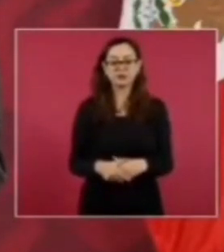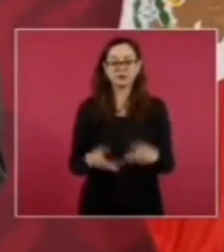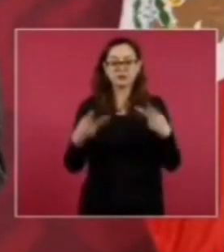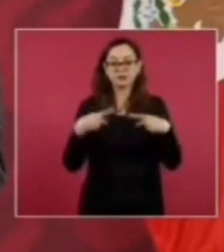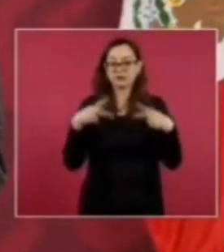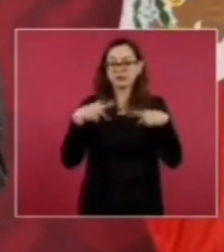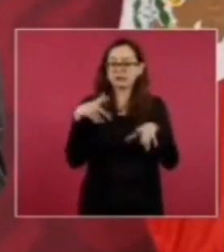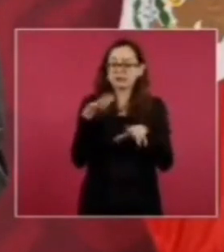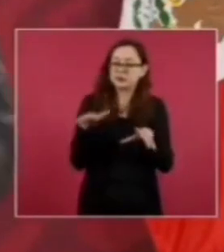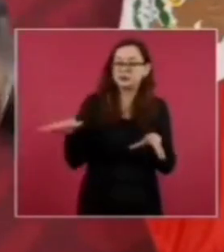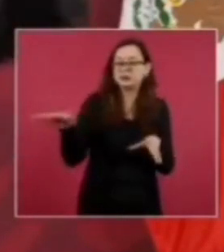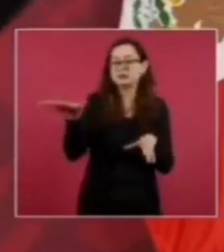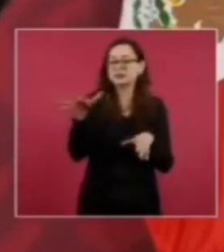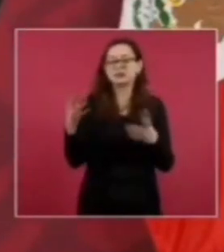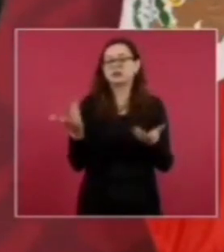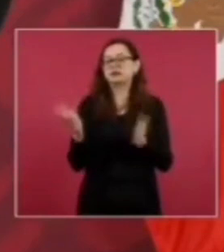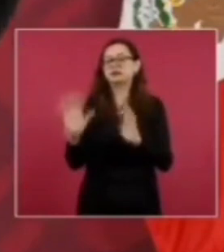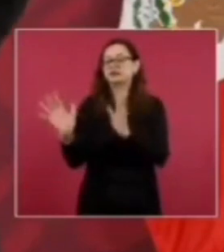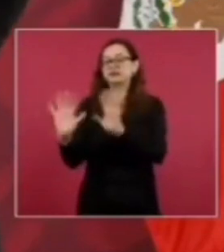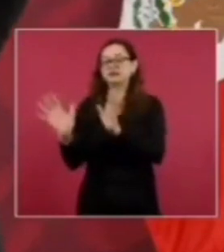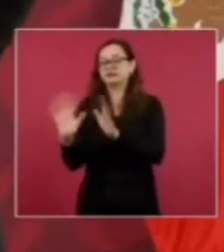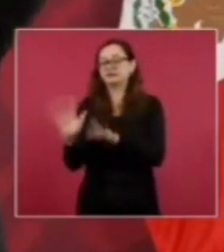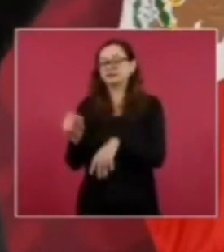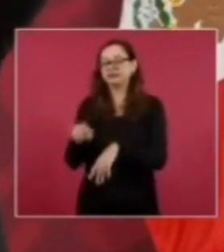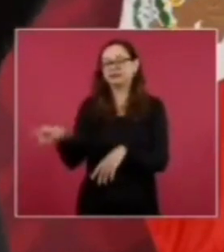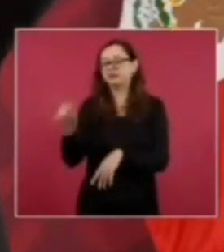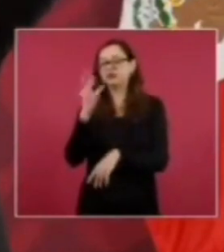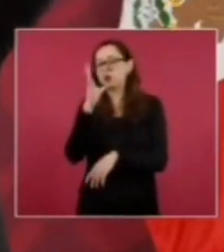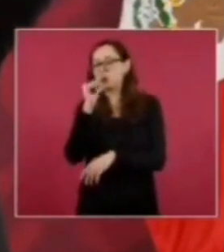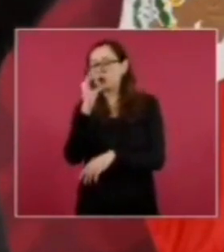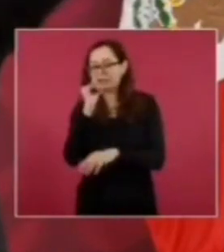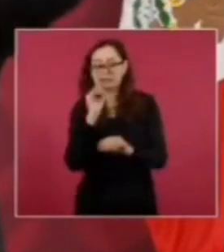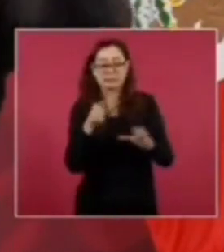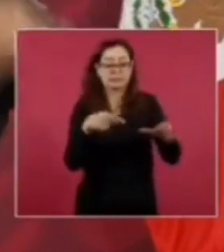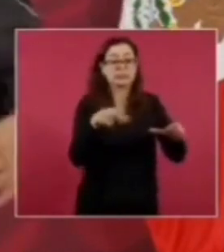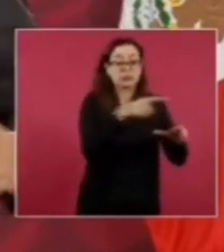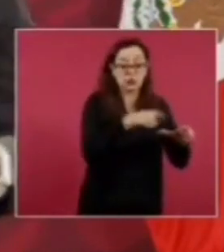al pueblo se necesita el círculo rojo